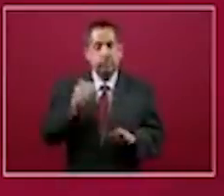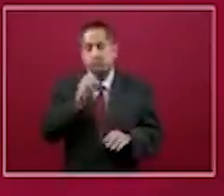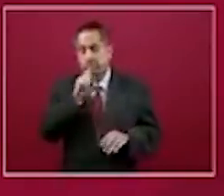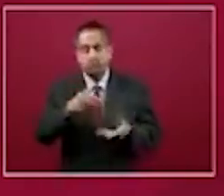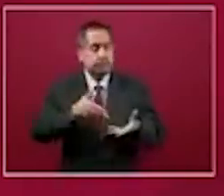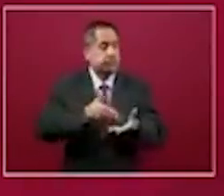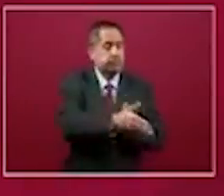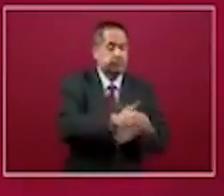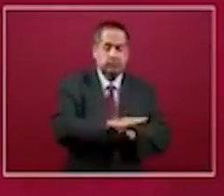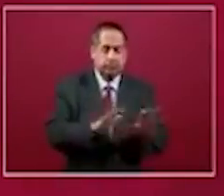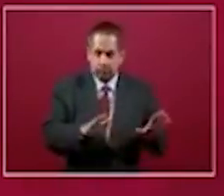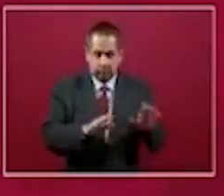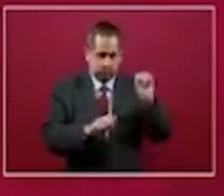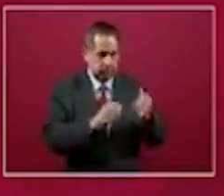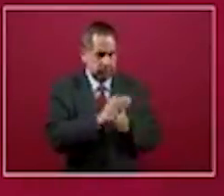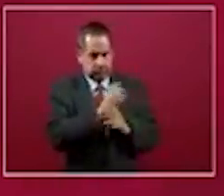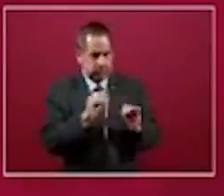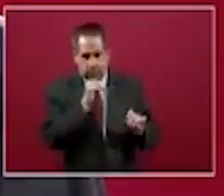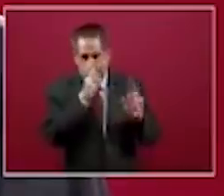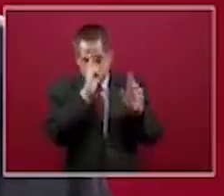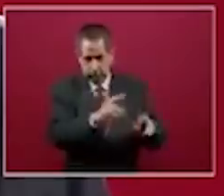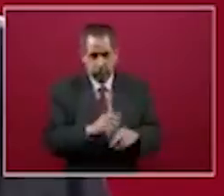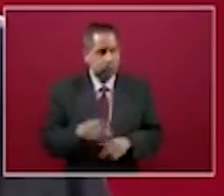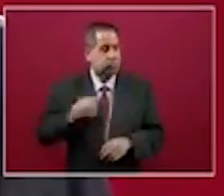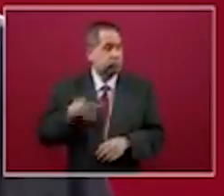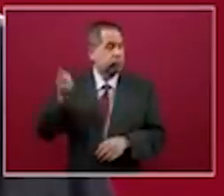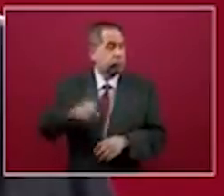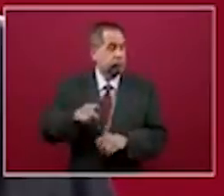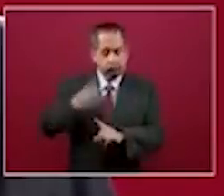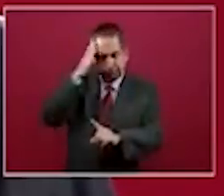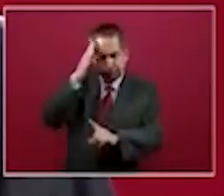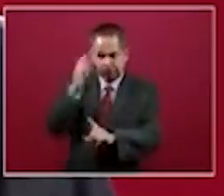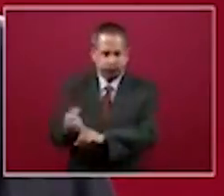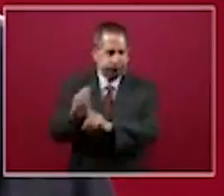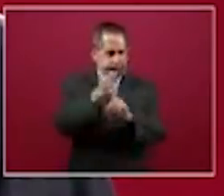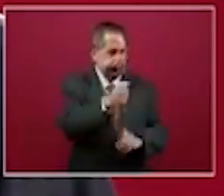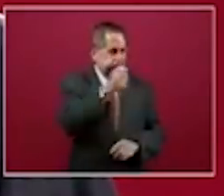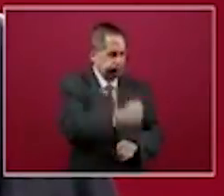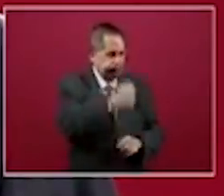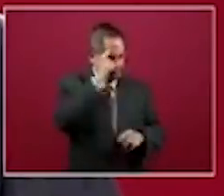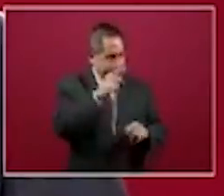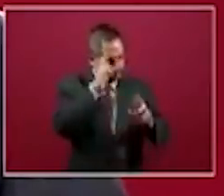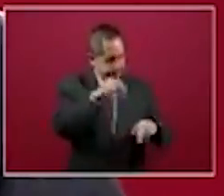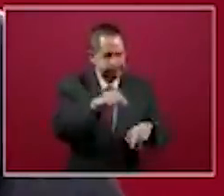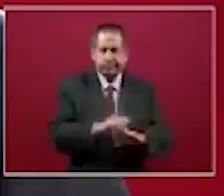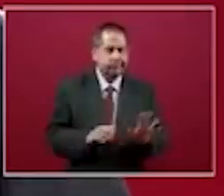intervenir en la vida sindical, que no va a imponer a dirigentes,